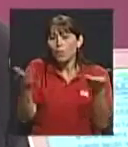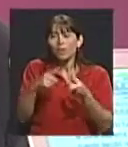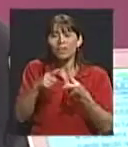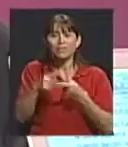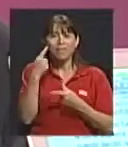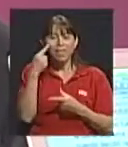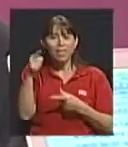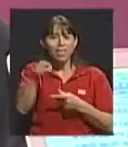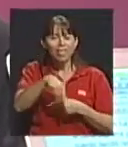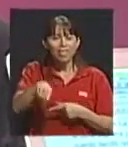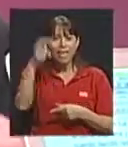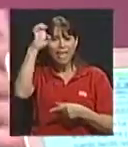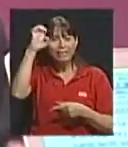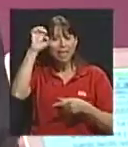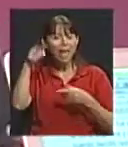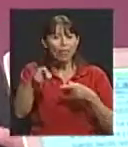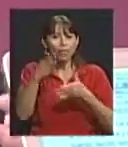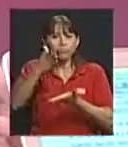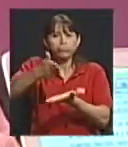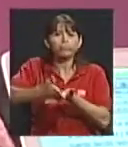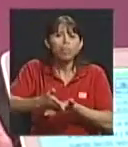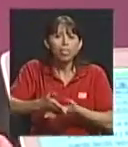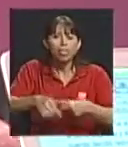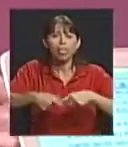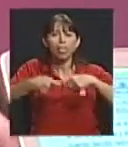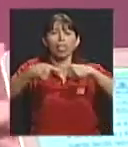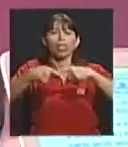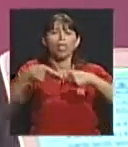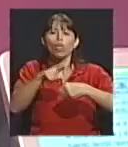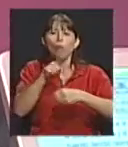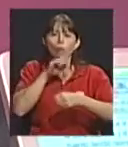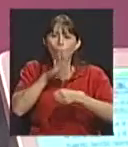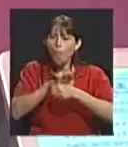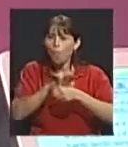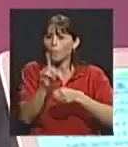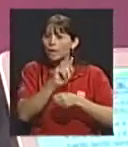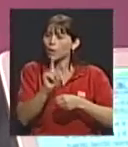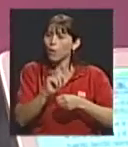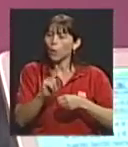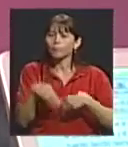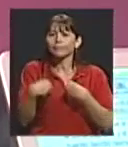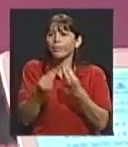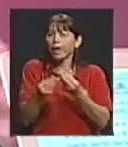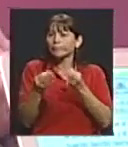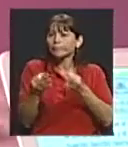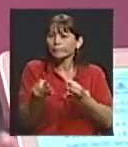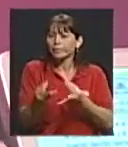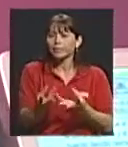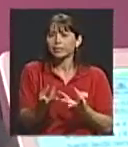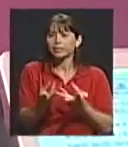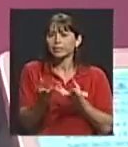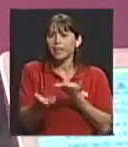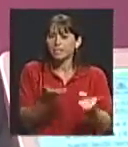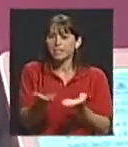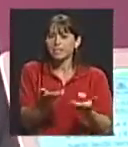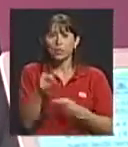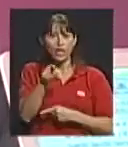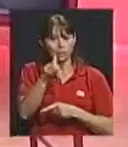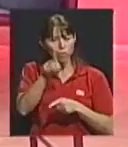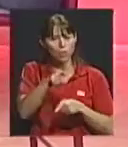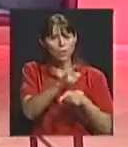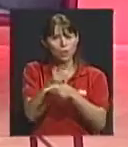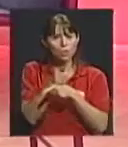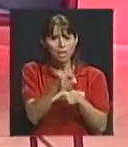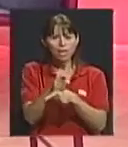paralizado que que incumple que que no rinde eficientemente el servicio y eso hay que corregirlo y se requieren